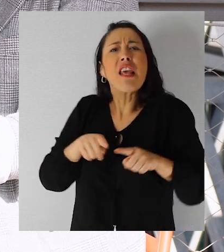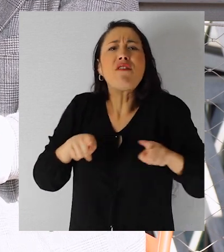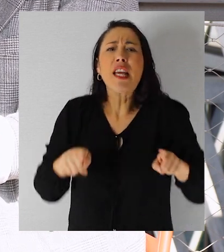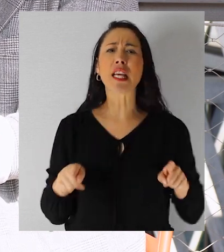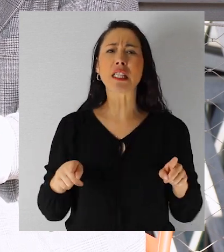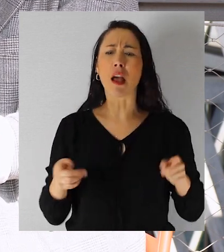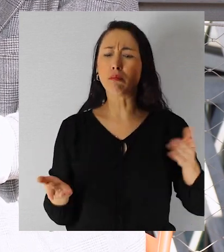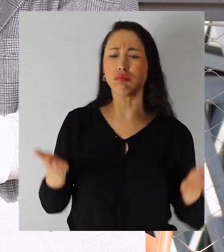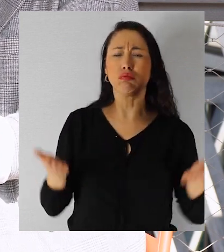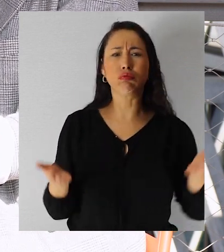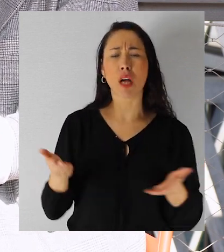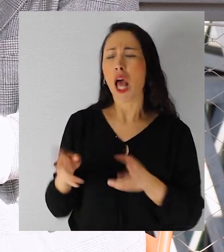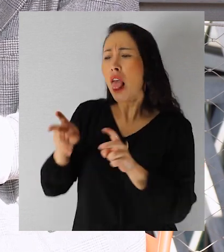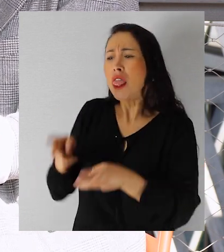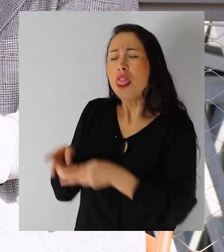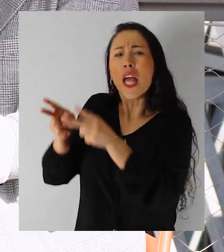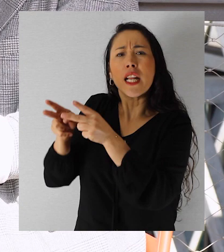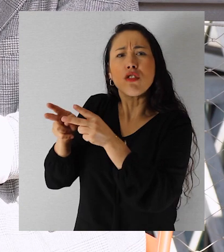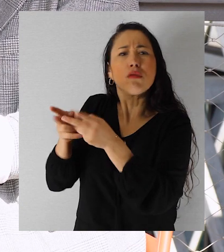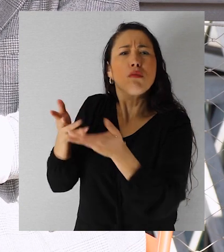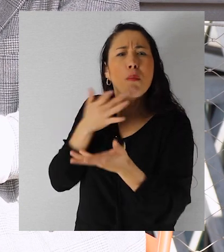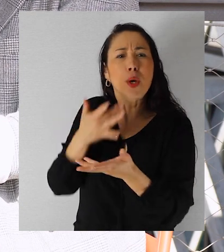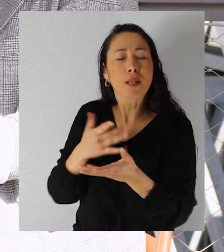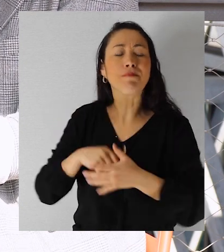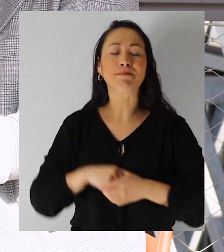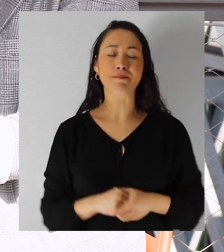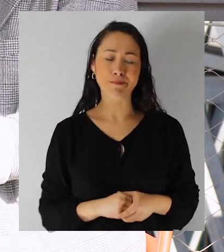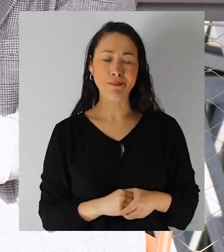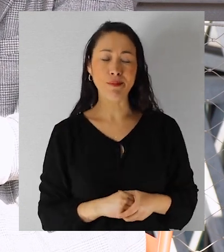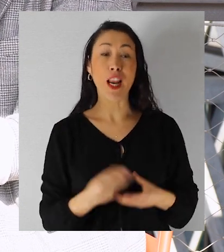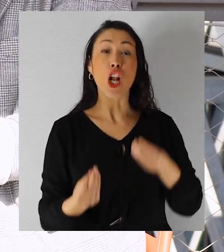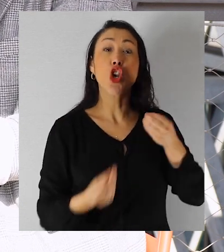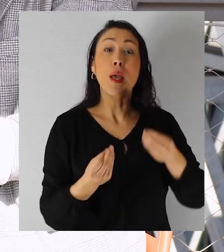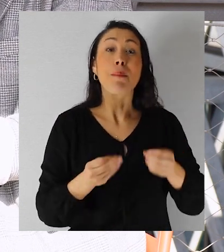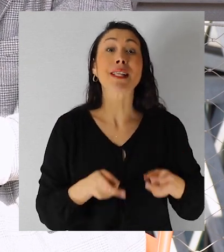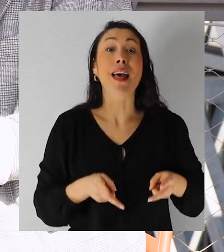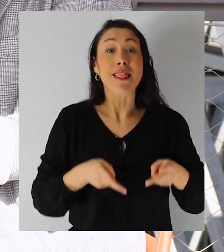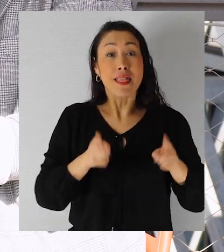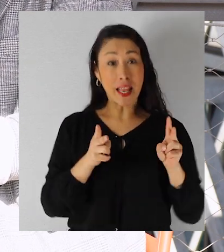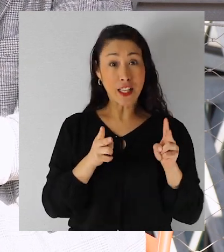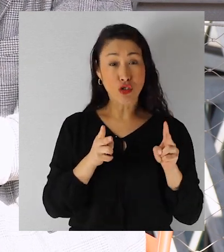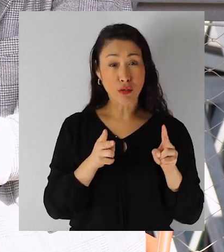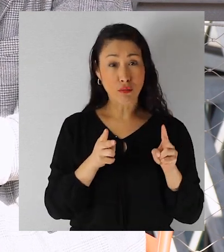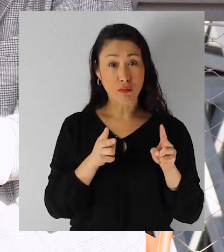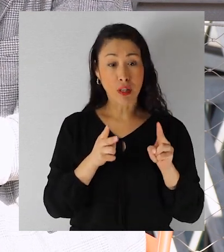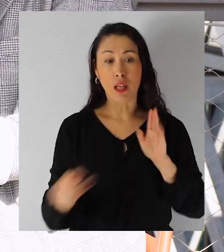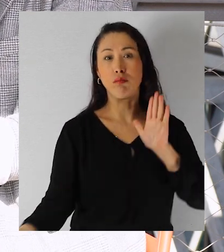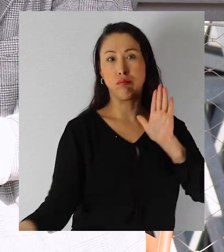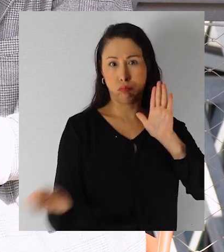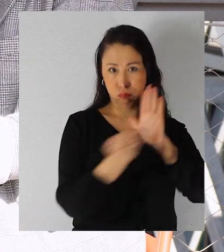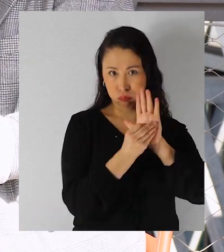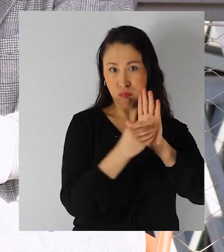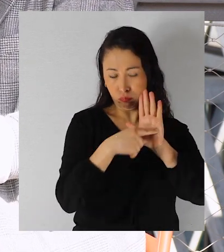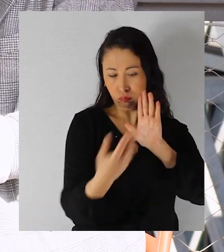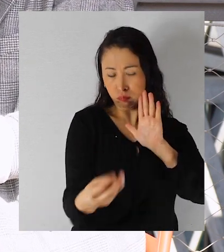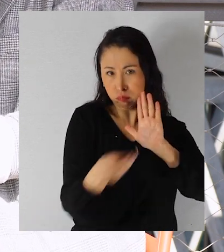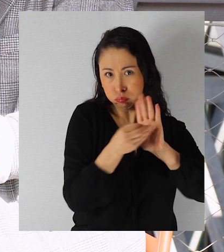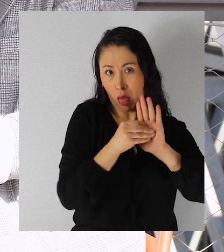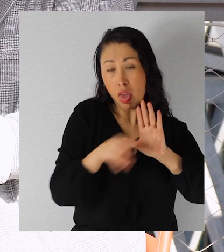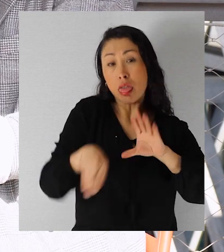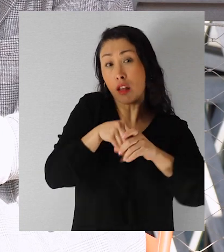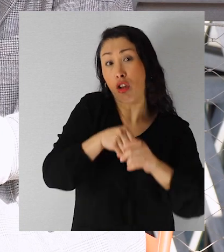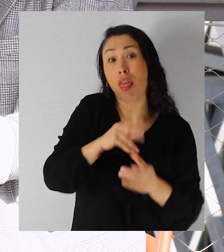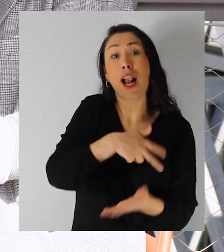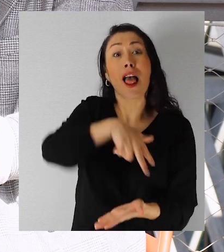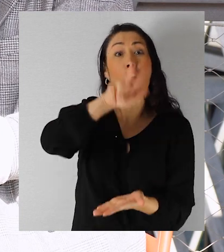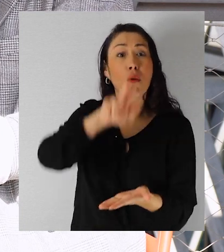diferencia respecto al tema de los derechos? Lo que pasa es que el derecho que aparece consagrado en esta convención,